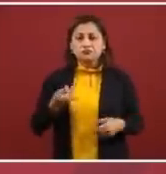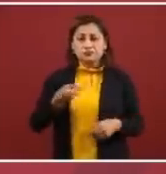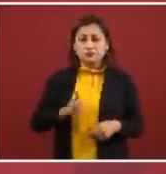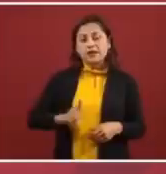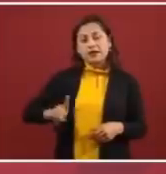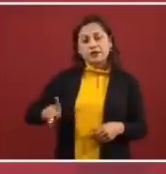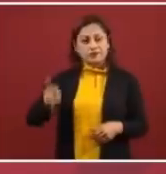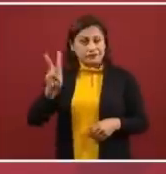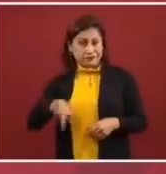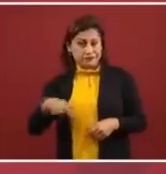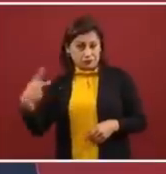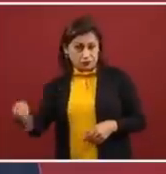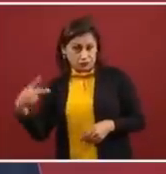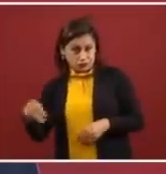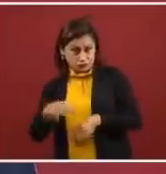otros